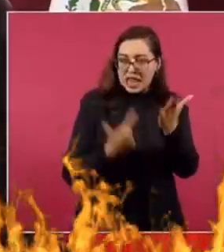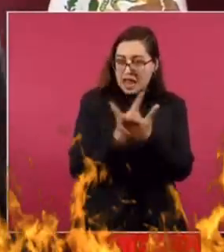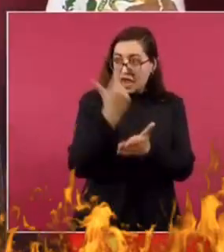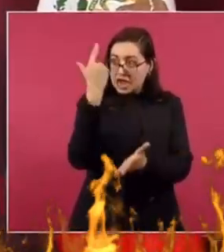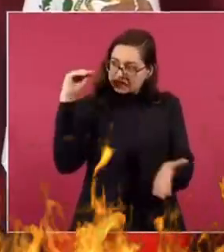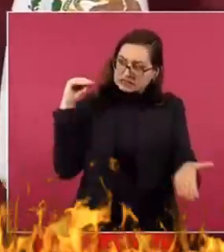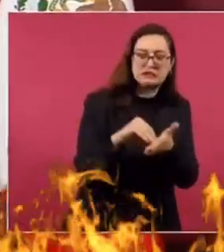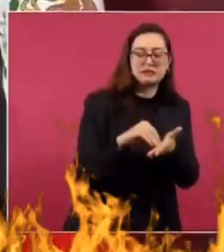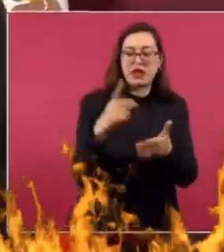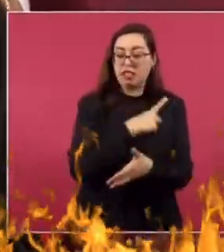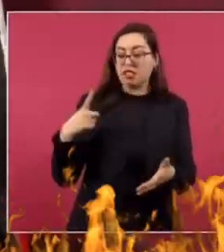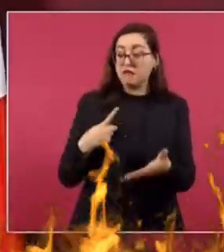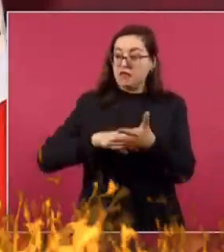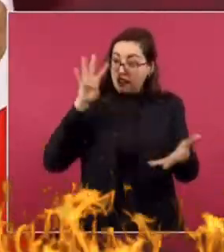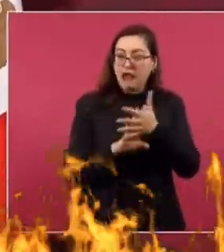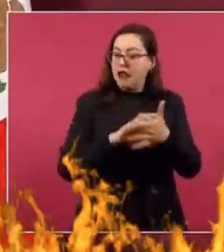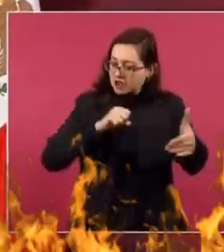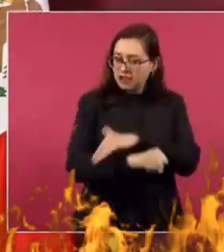con